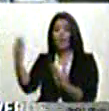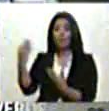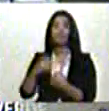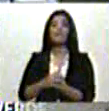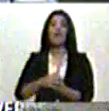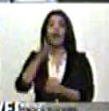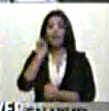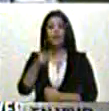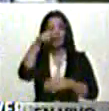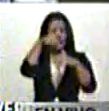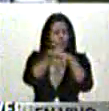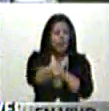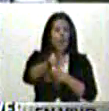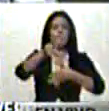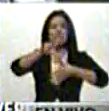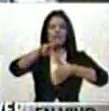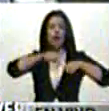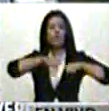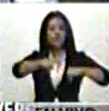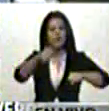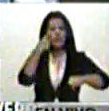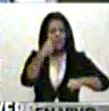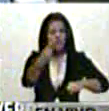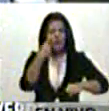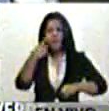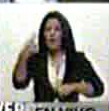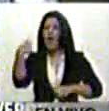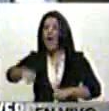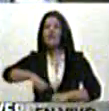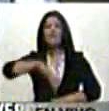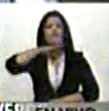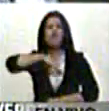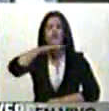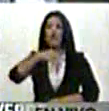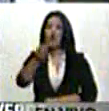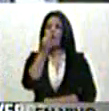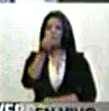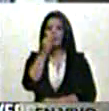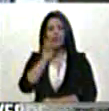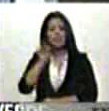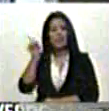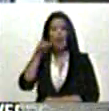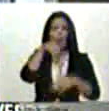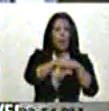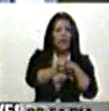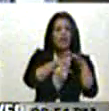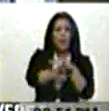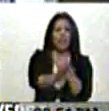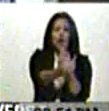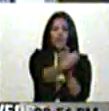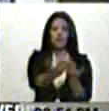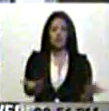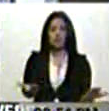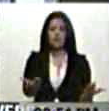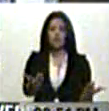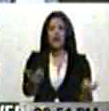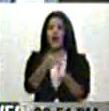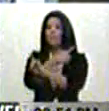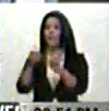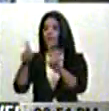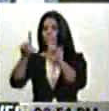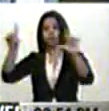nos permitió detectar grandes cantidades de productos de primera necesidad en almacenes, mientras los anaqueles